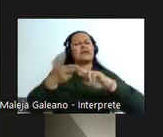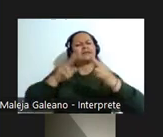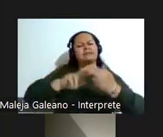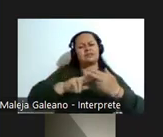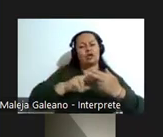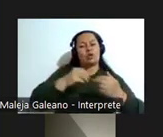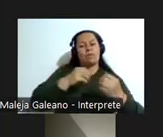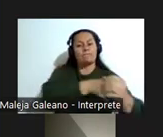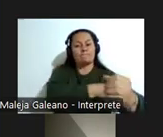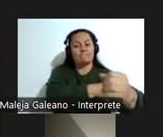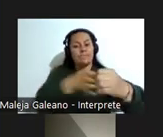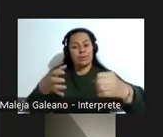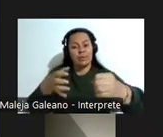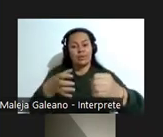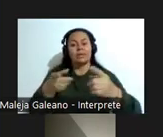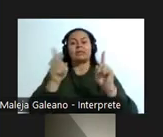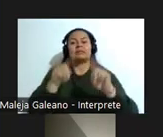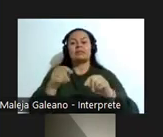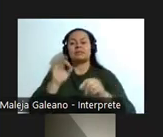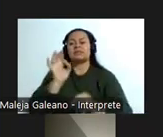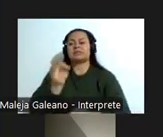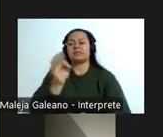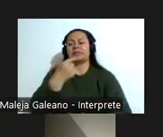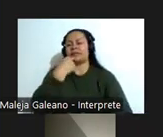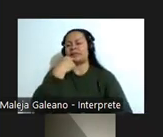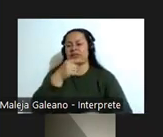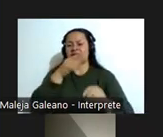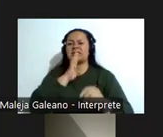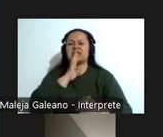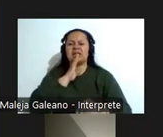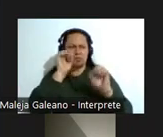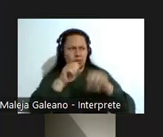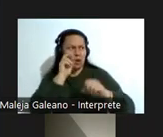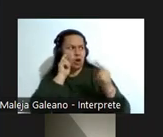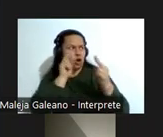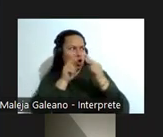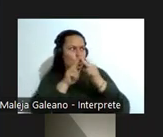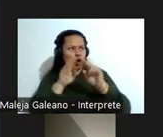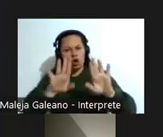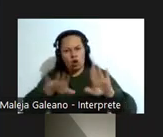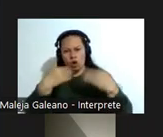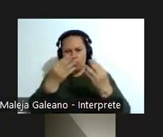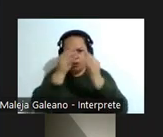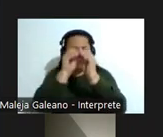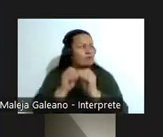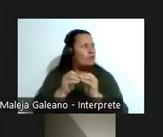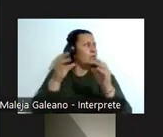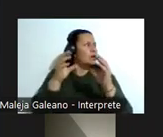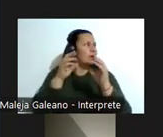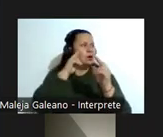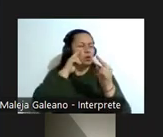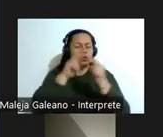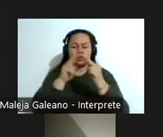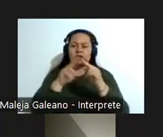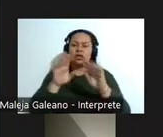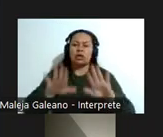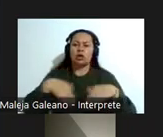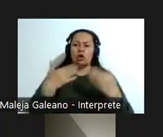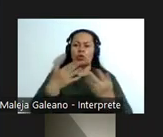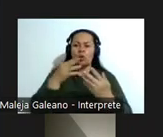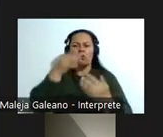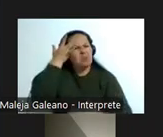siempre nos van a decir quién puede conocer, cómo es esa forma de conocer y por qué se